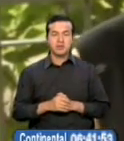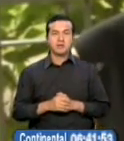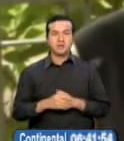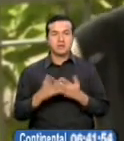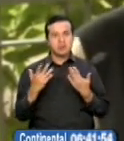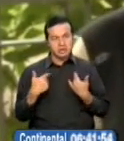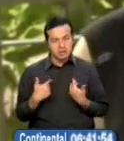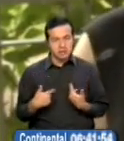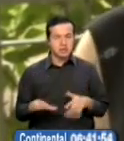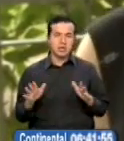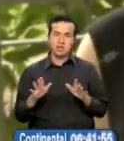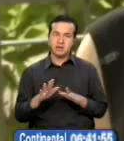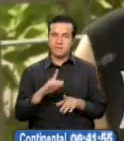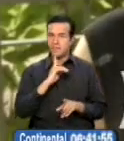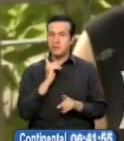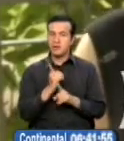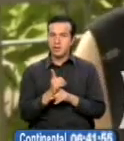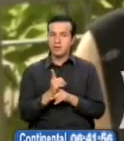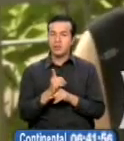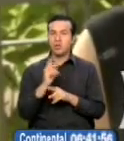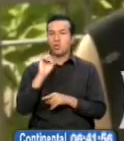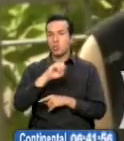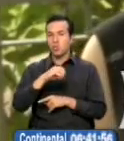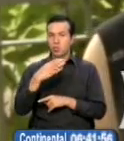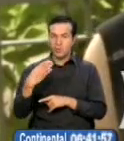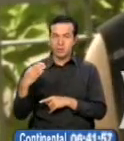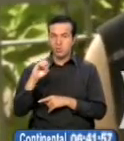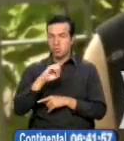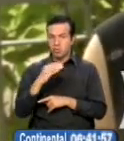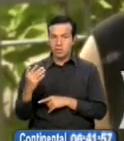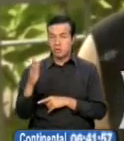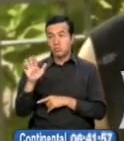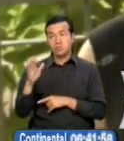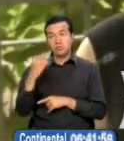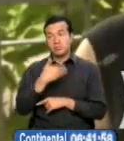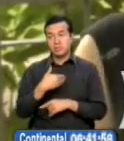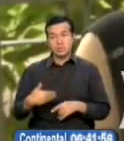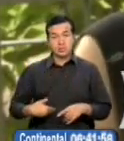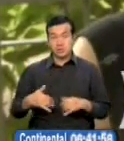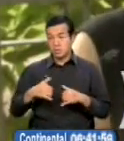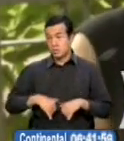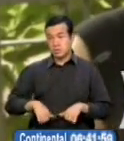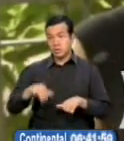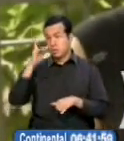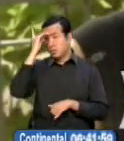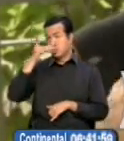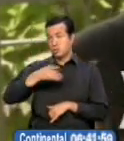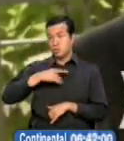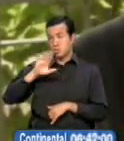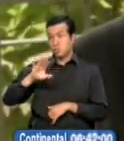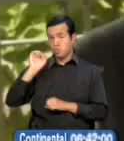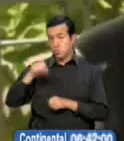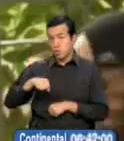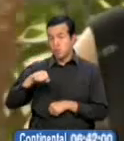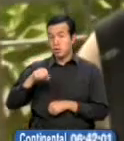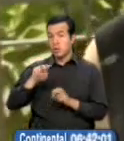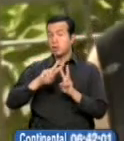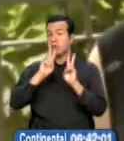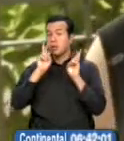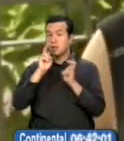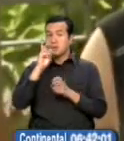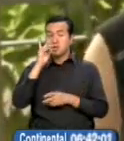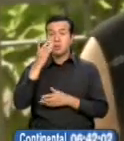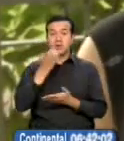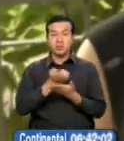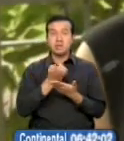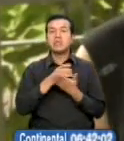debieron haber, que todavía Obama tiene calidad ejecutiva para poder tomar ciertas decisiones económicas. El